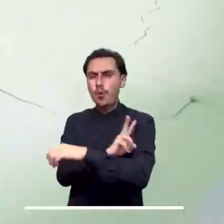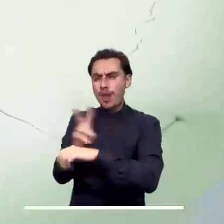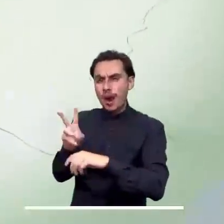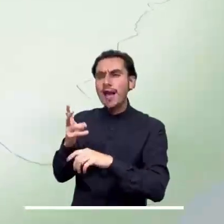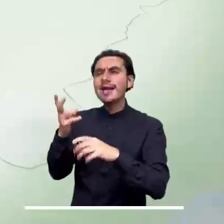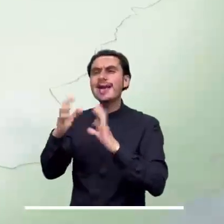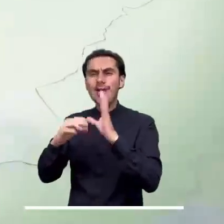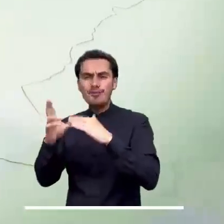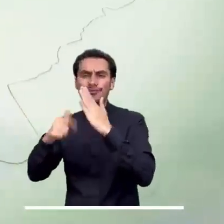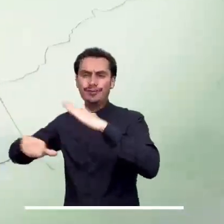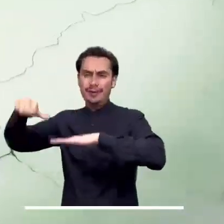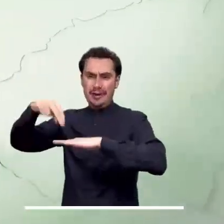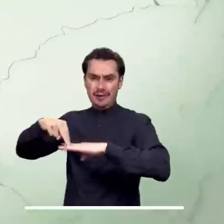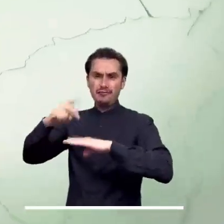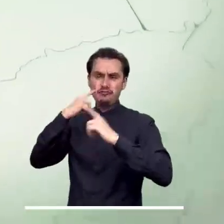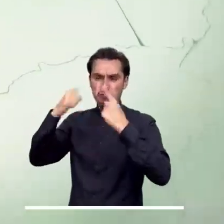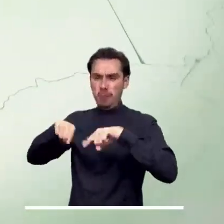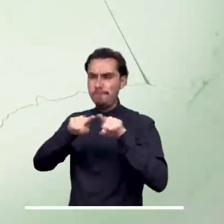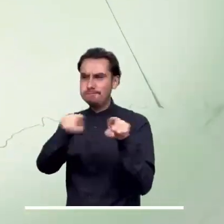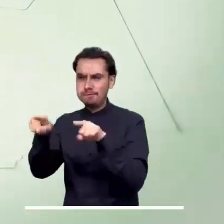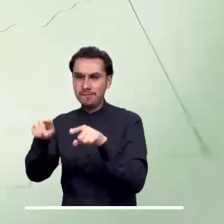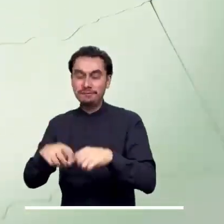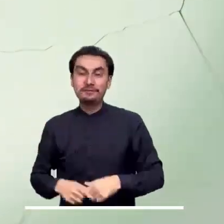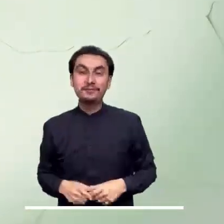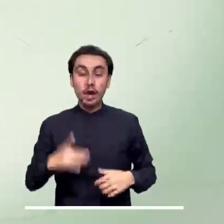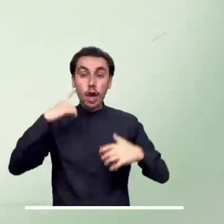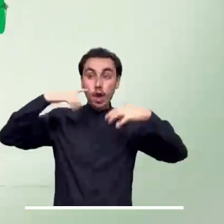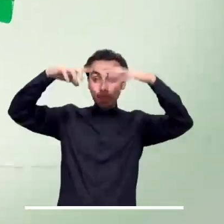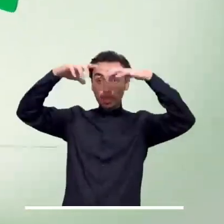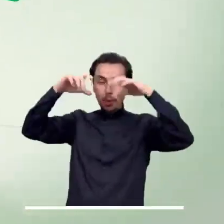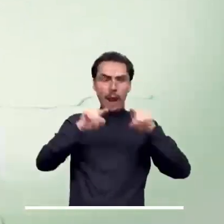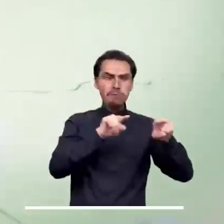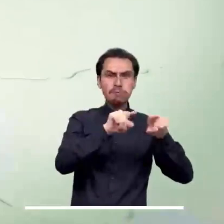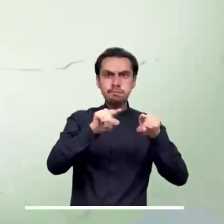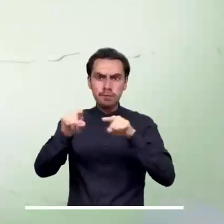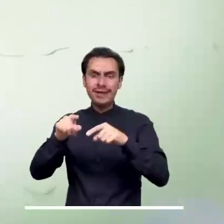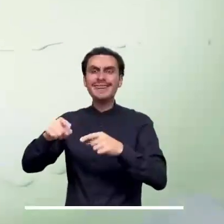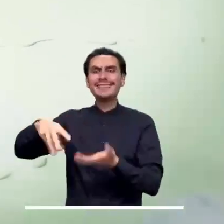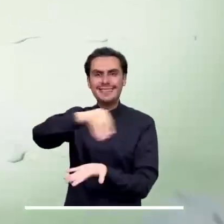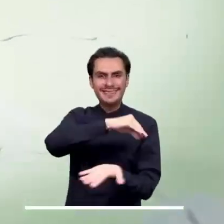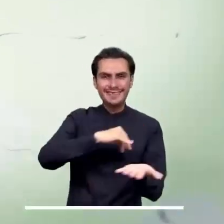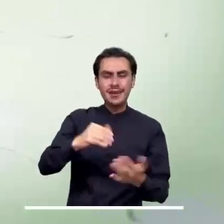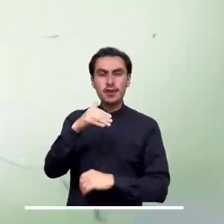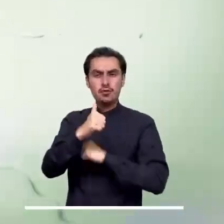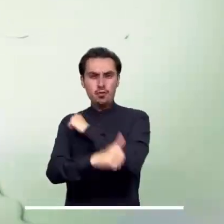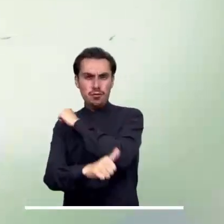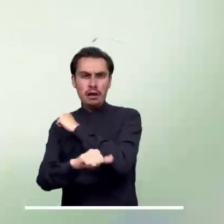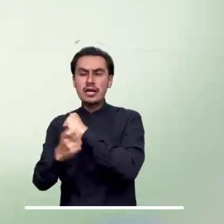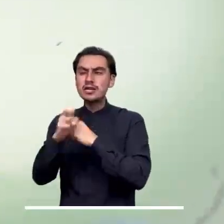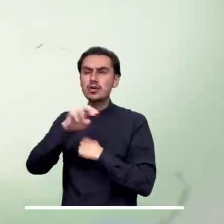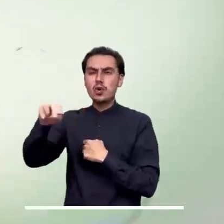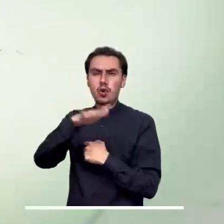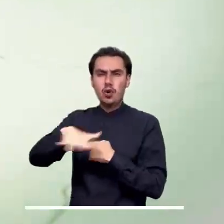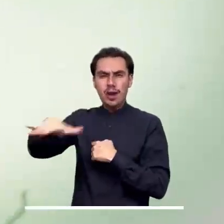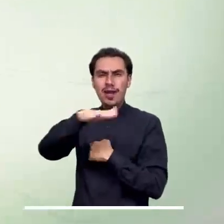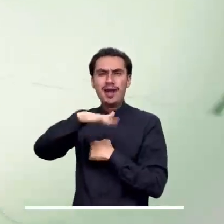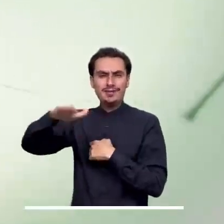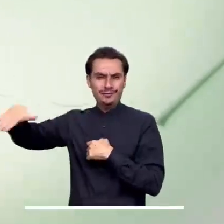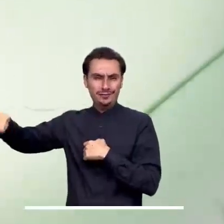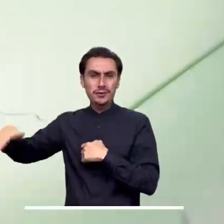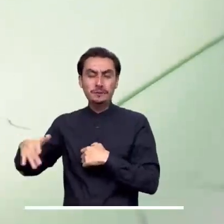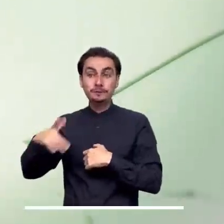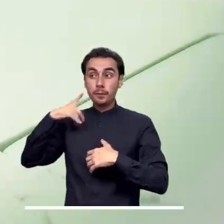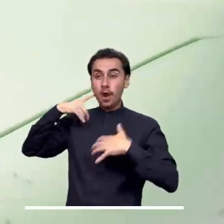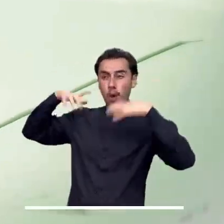en Chocó y Valle del Cauca. La jornada inicia en las montañas andinas con un cielo encapotado, por lo cual no